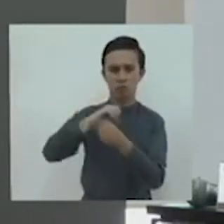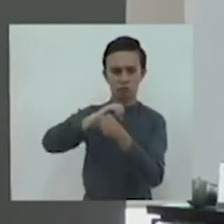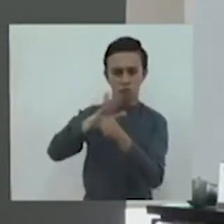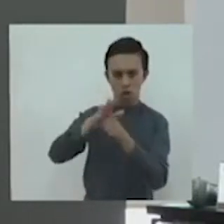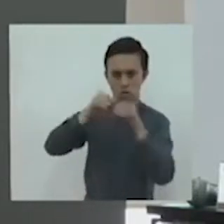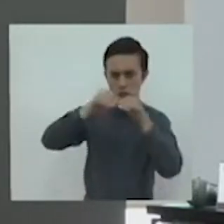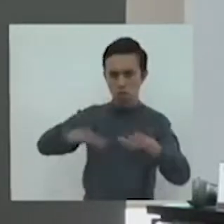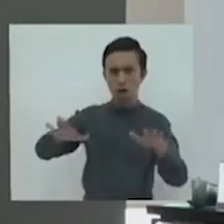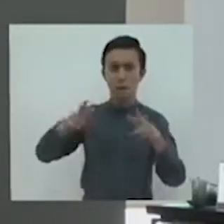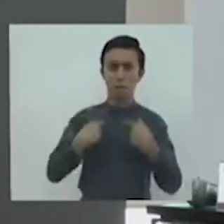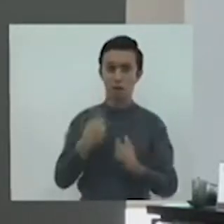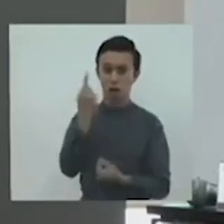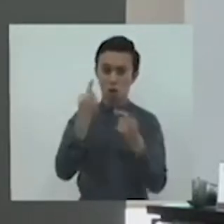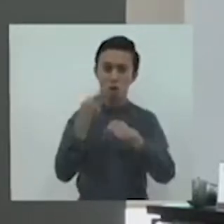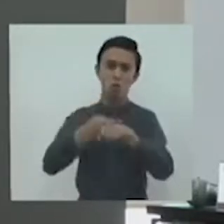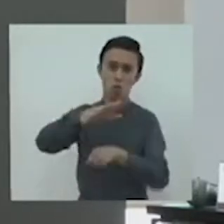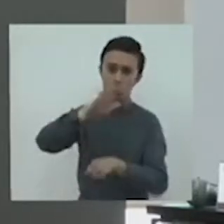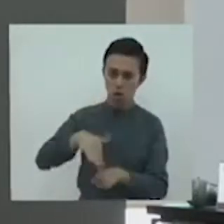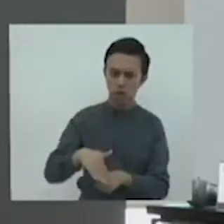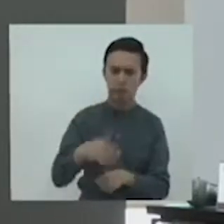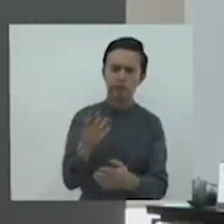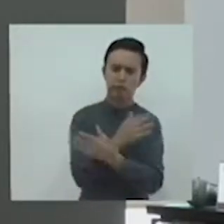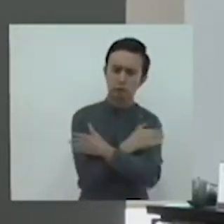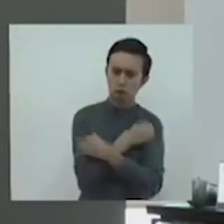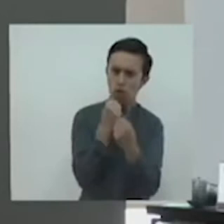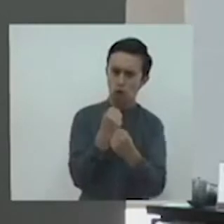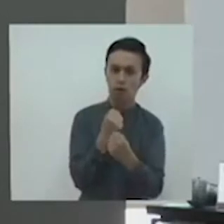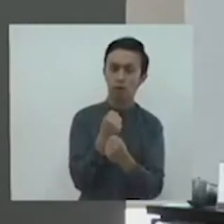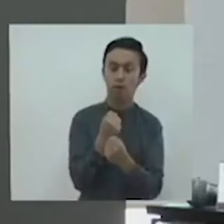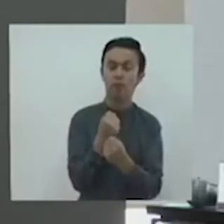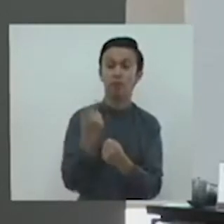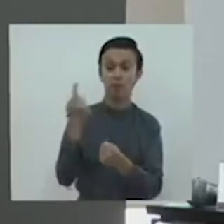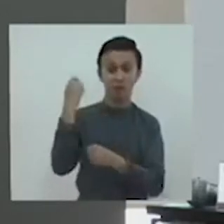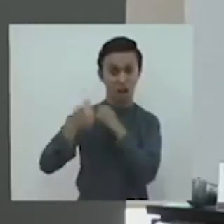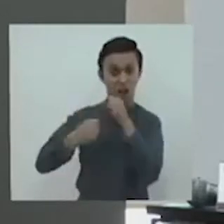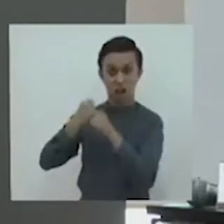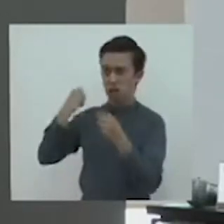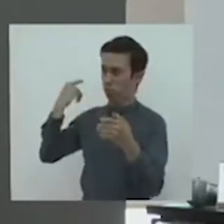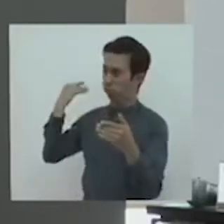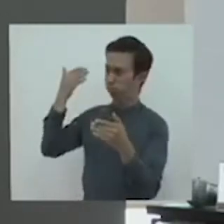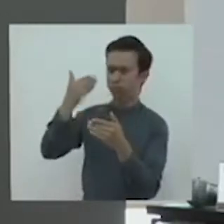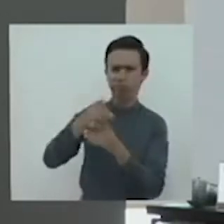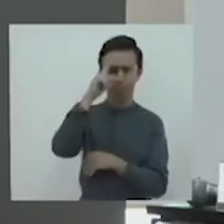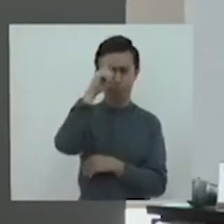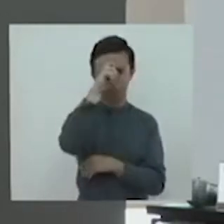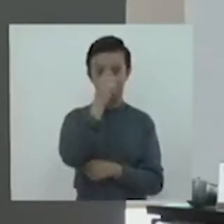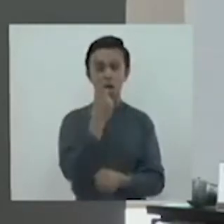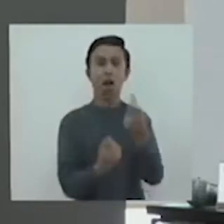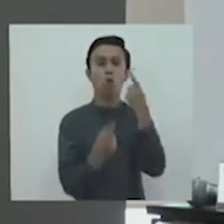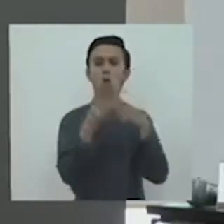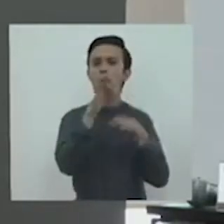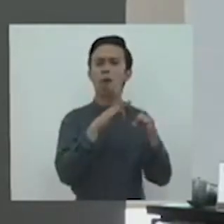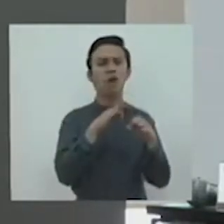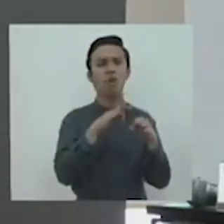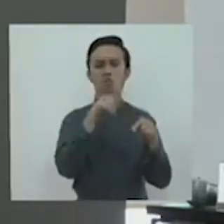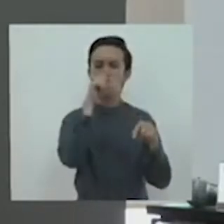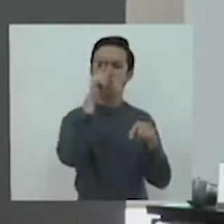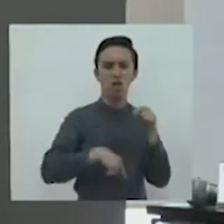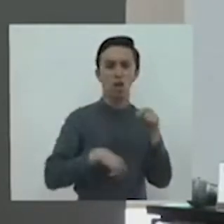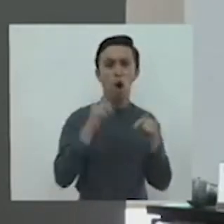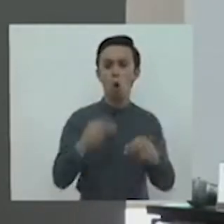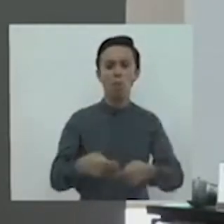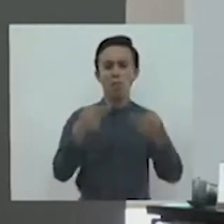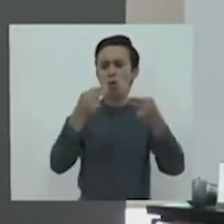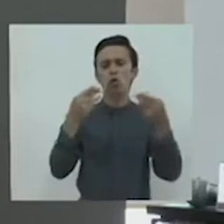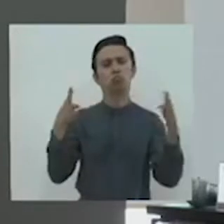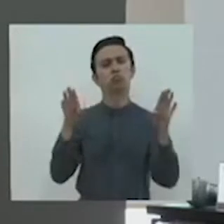pues no quedó muy claro por parte de ella, pero varios candidatos aseveraron acerca de este tema. Además, también se le cuestionó mucho el tema de qué onda con su sueldo, ¿no? Porque no